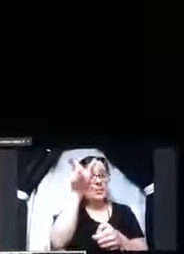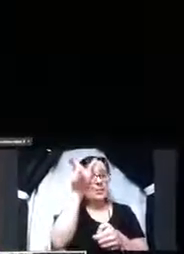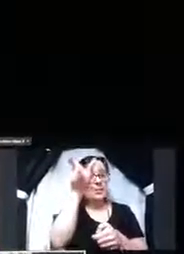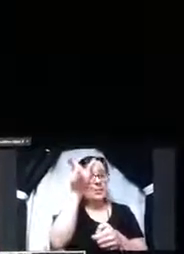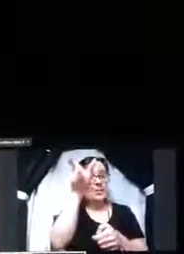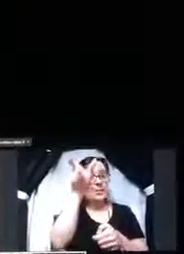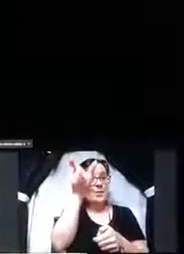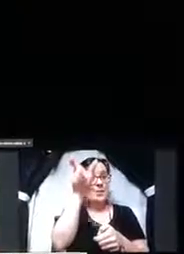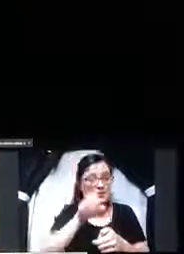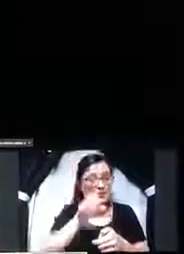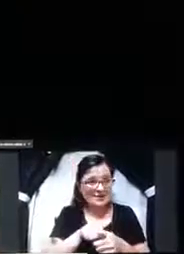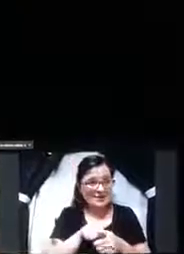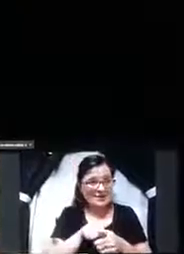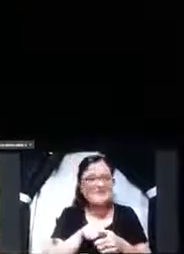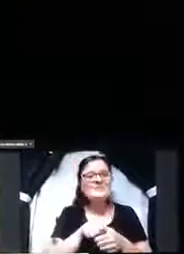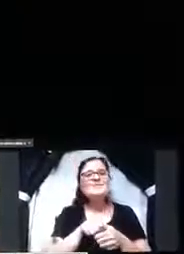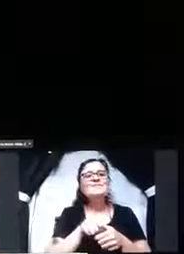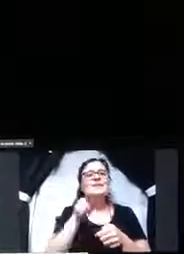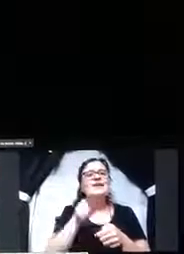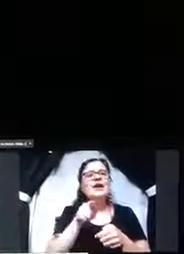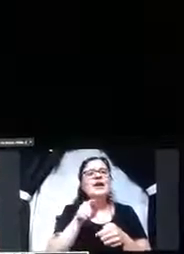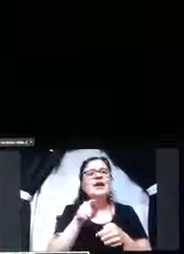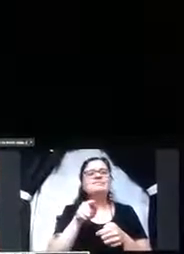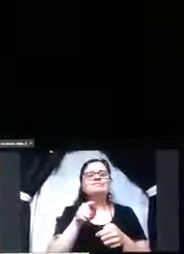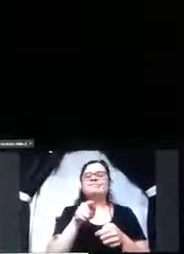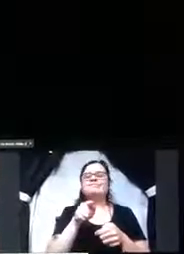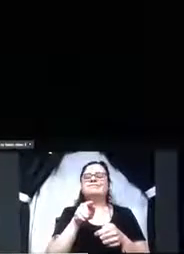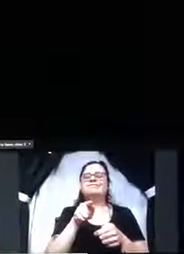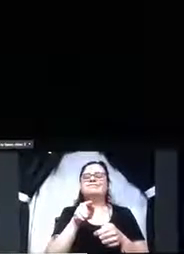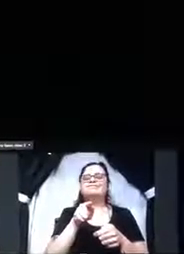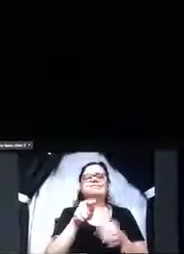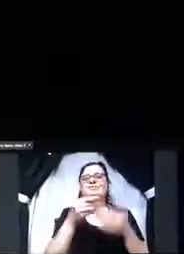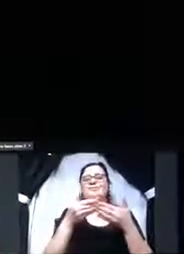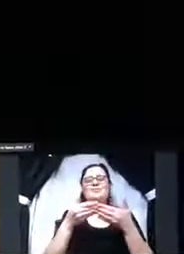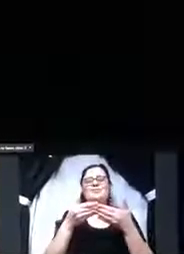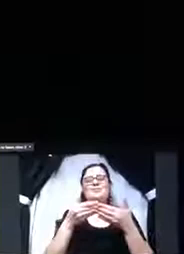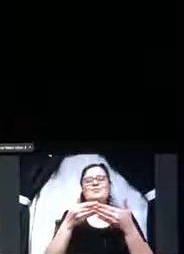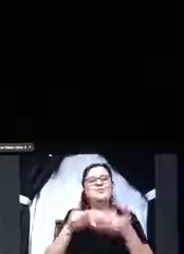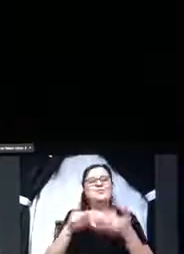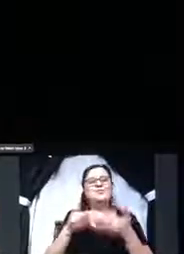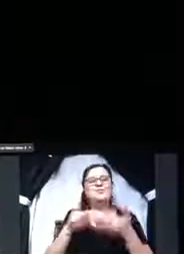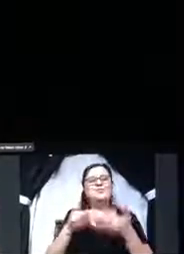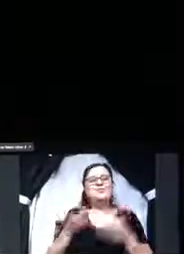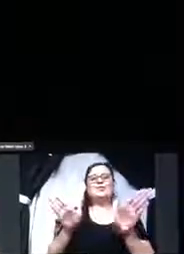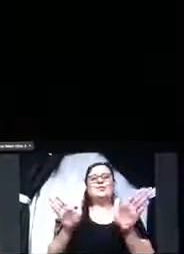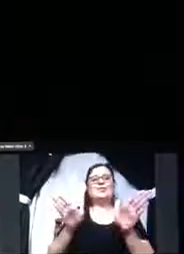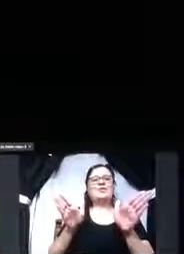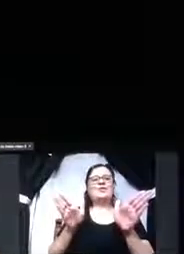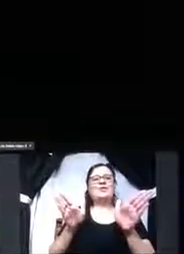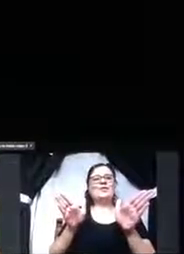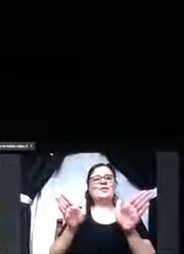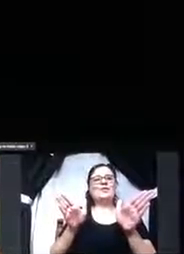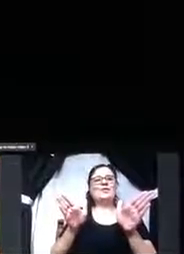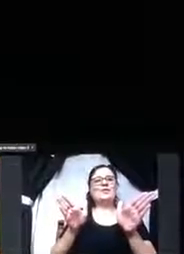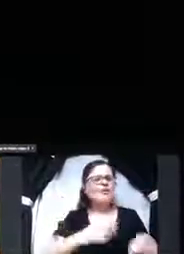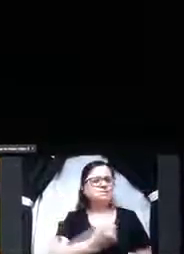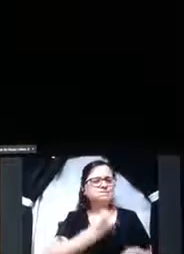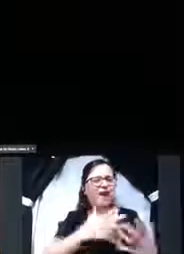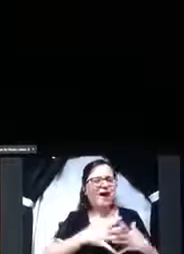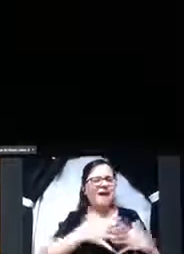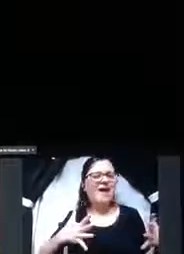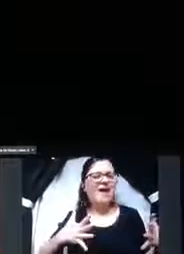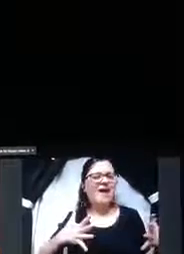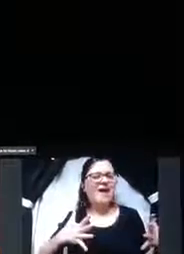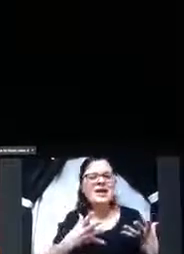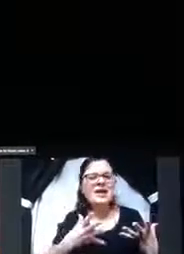persona que dentro de lo personal abrió unas puertas muy, muy grandes a Melody, porque al trabajar con